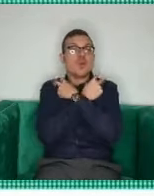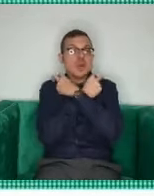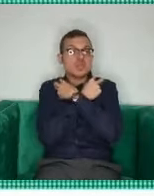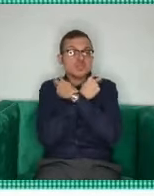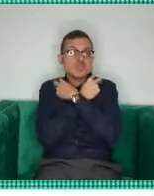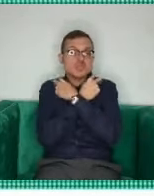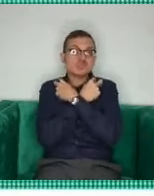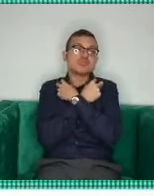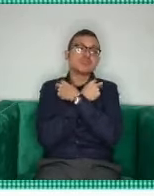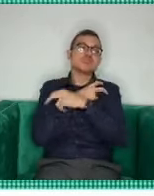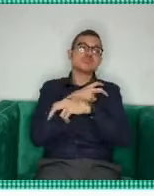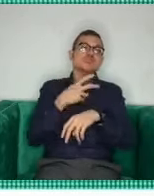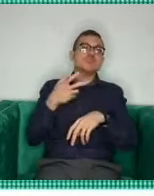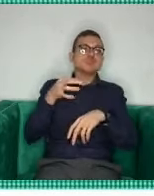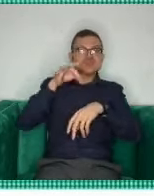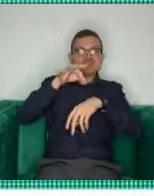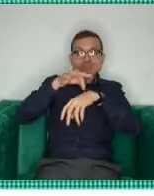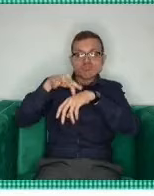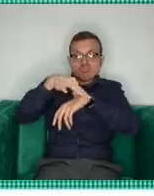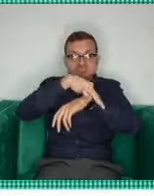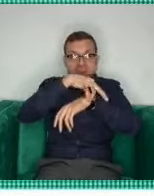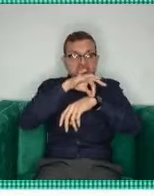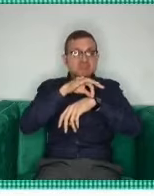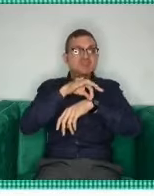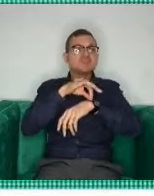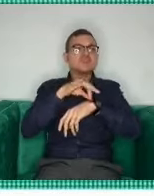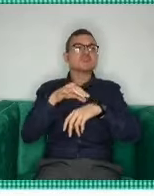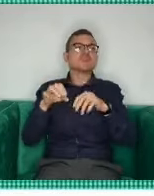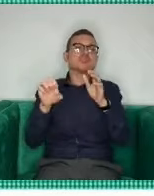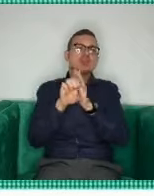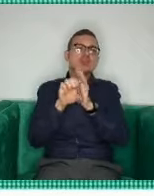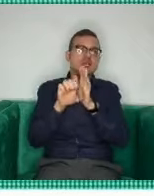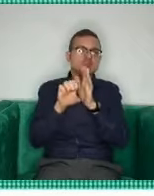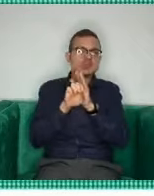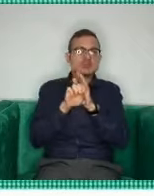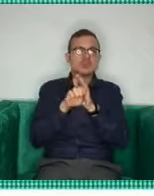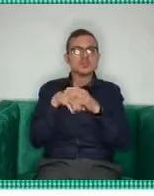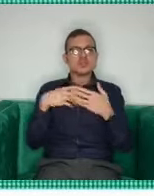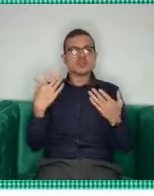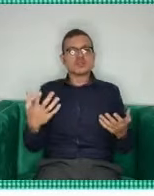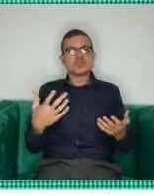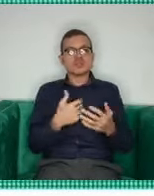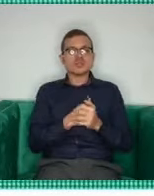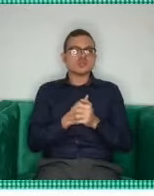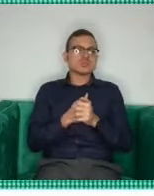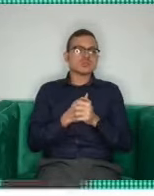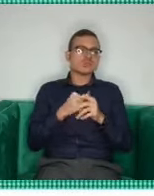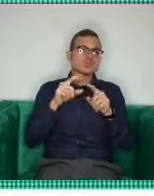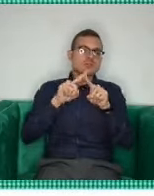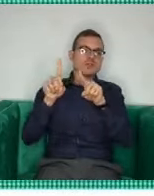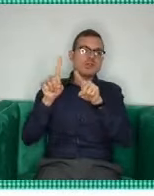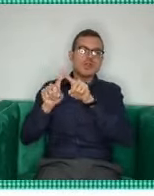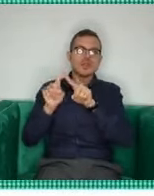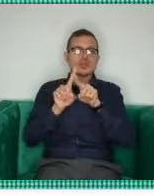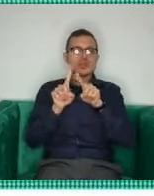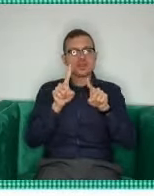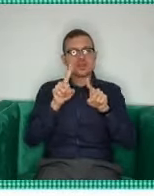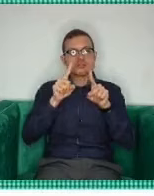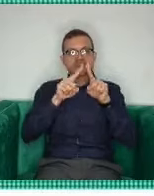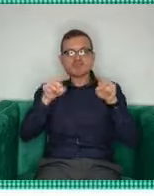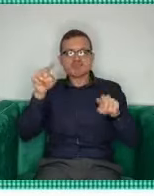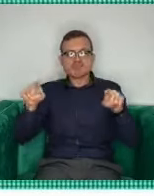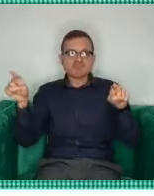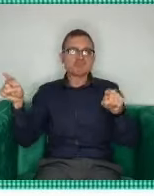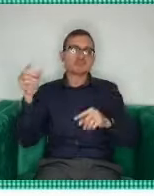un alimento. ¿Qué alimento inflama? Pues existen diferentes variedades de alimentos que inflaman.